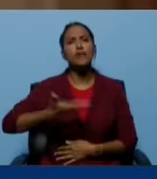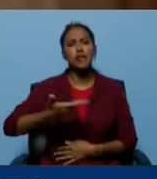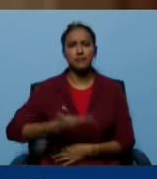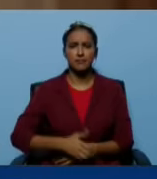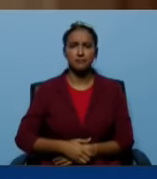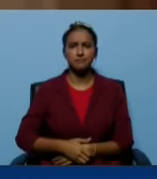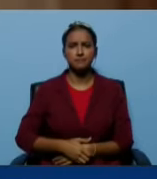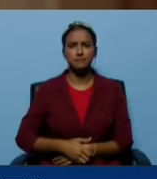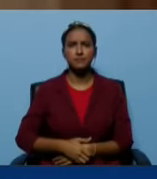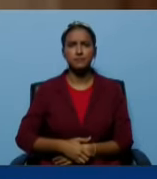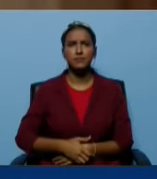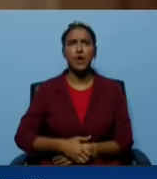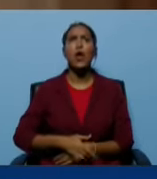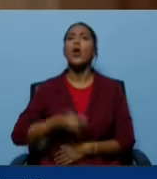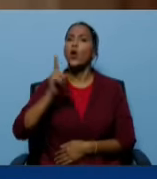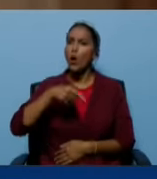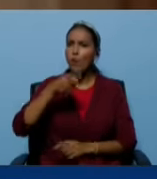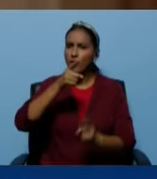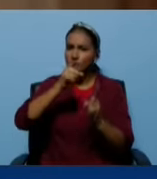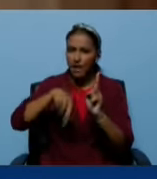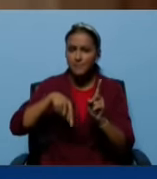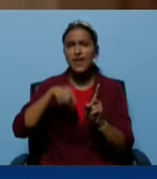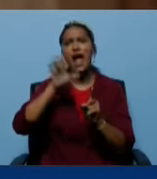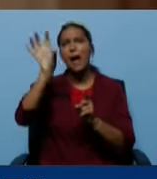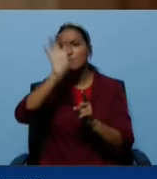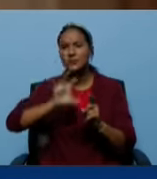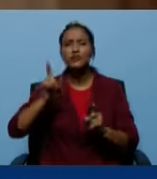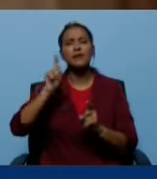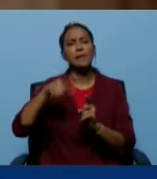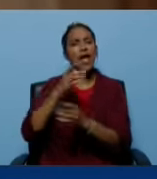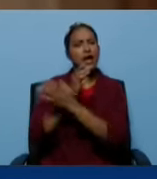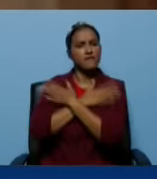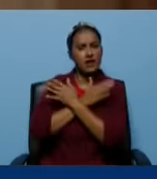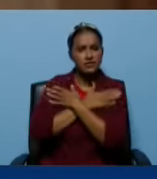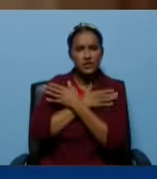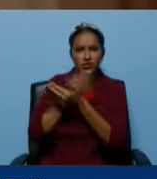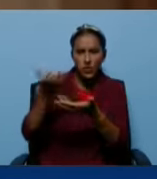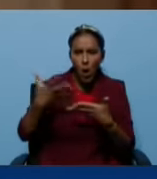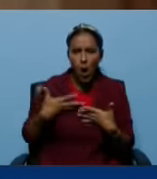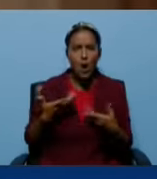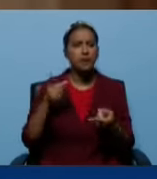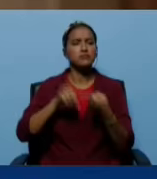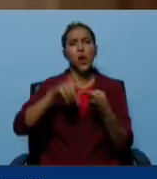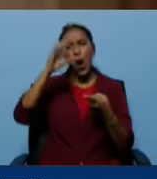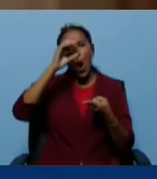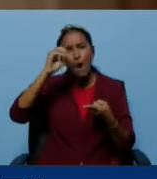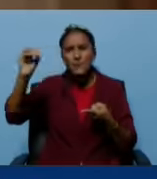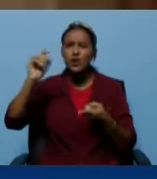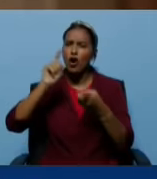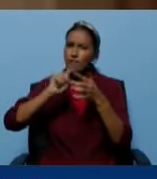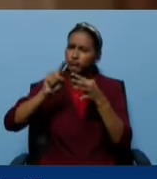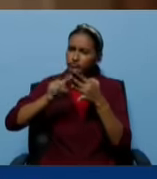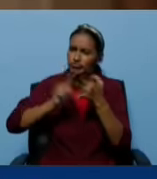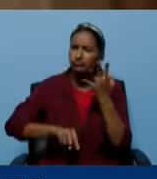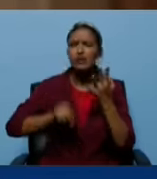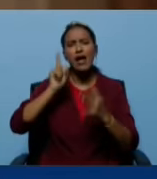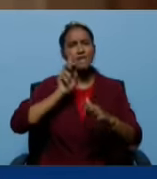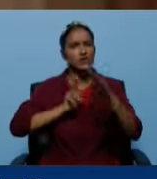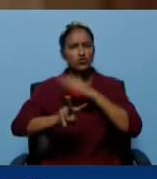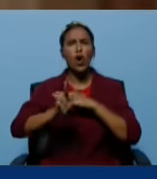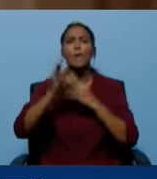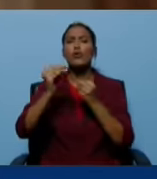recibido felicitaciones, hemos recibido opiniones, hemos recibido, bueno, constante visión desde el